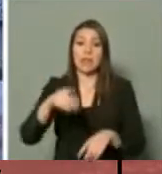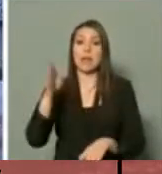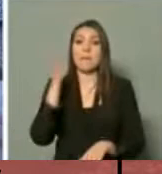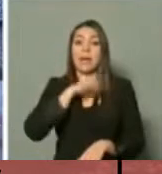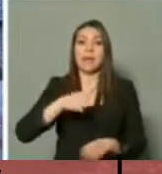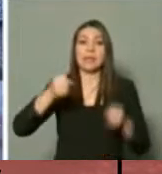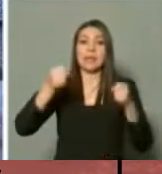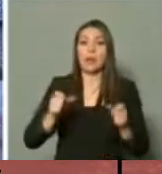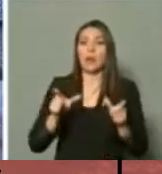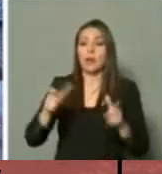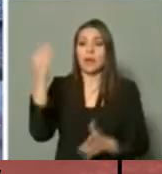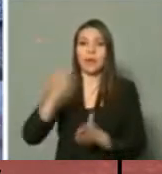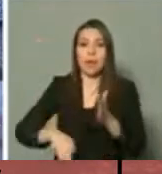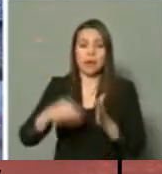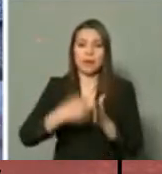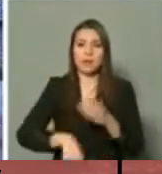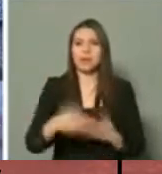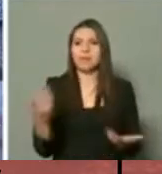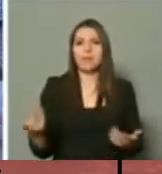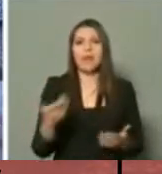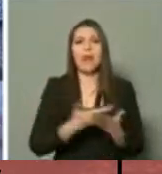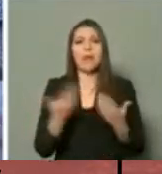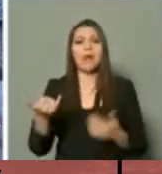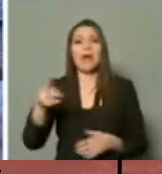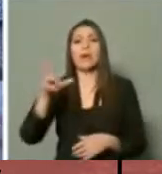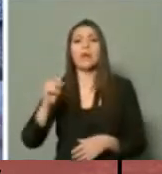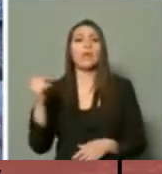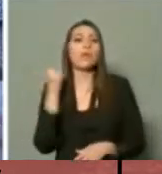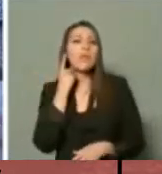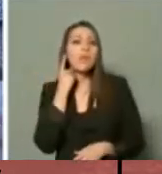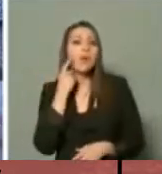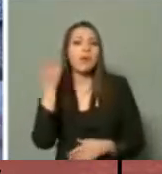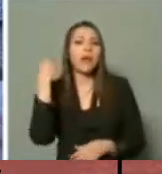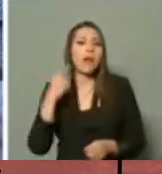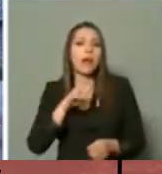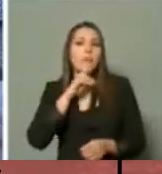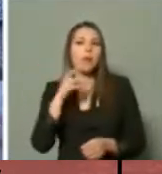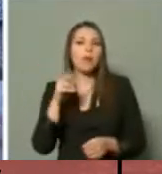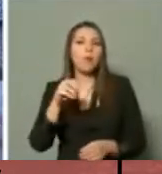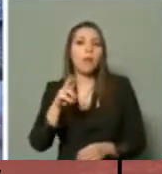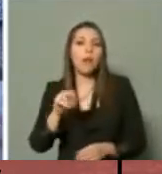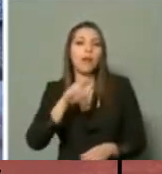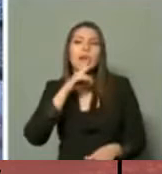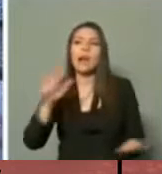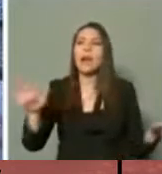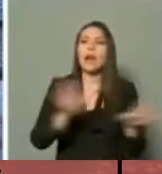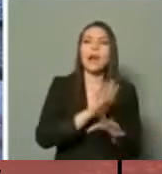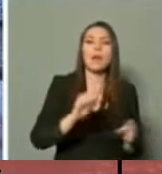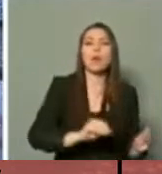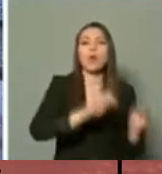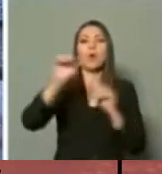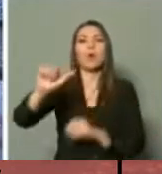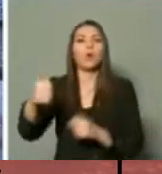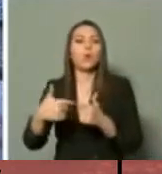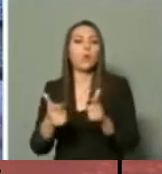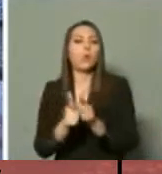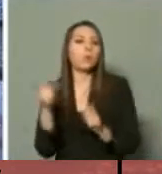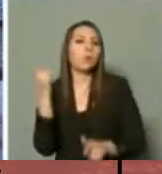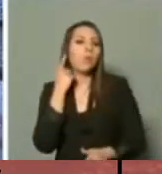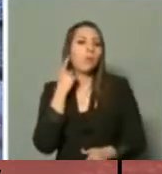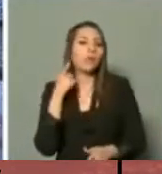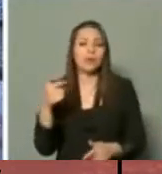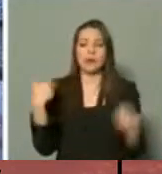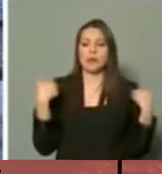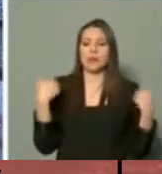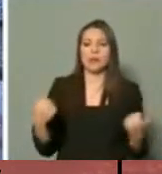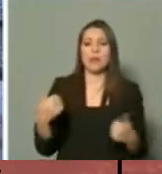diputado, que ya no es diputado de Morena, ya está en otro frente, porque entendió que estaba haciendo más daño en Morena. La inseguridad en Azcapotzalco se va a